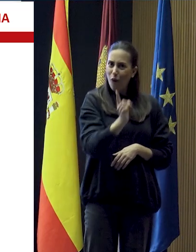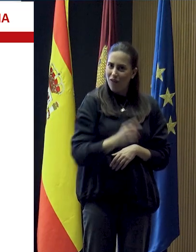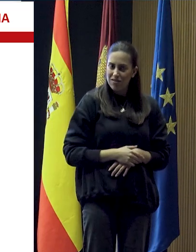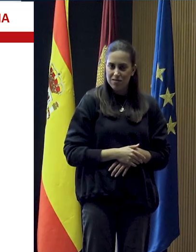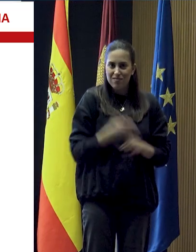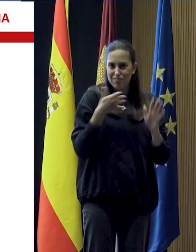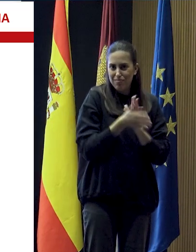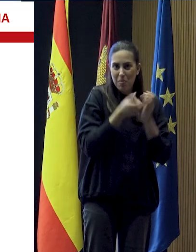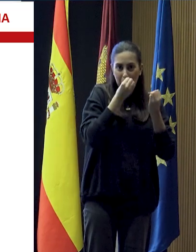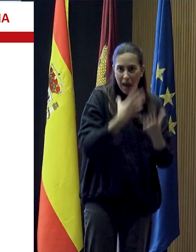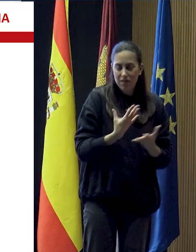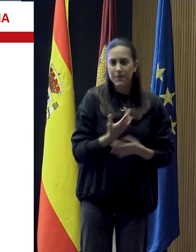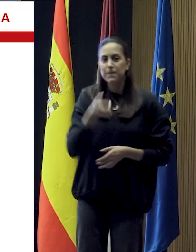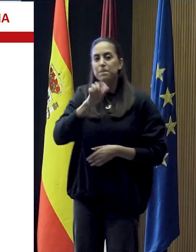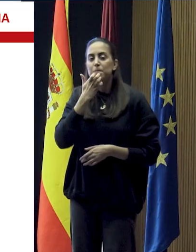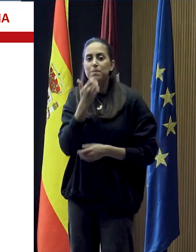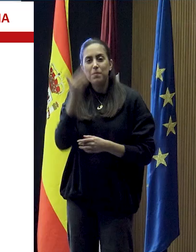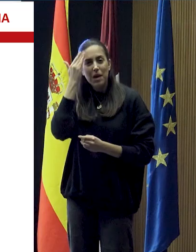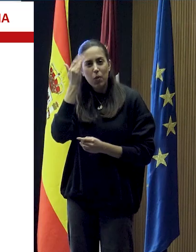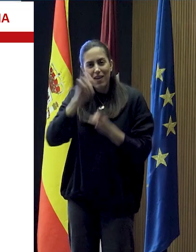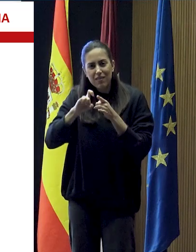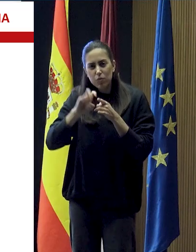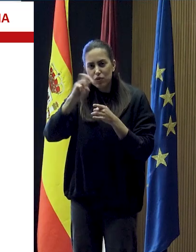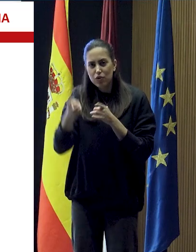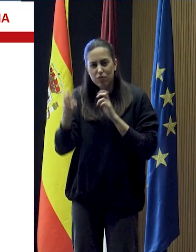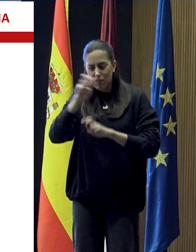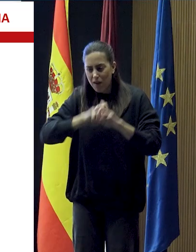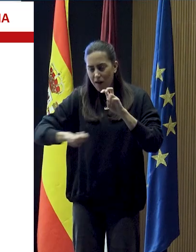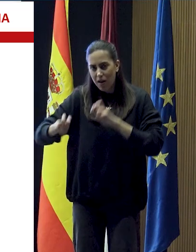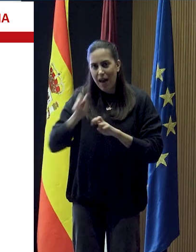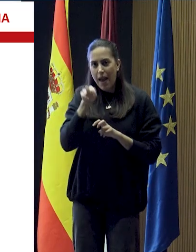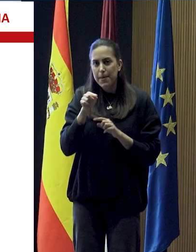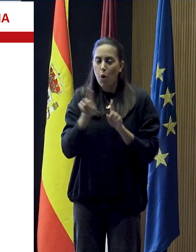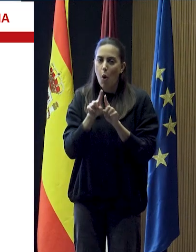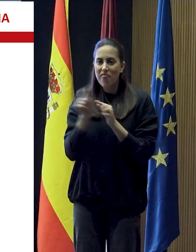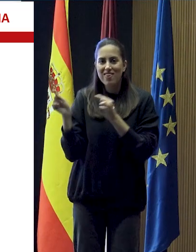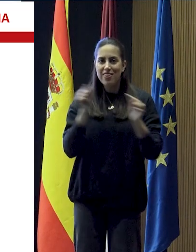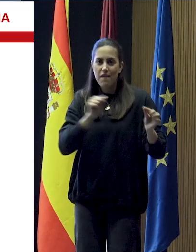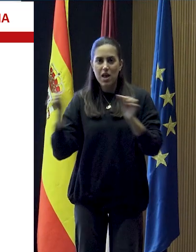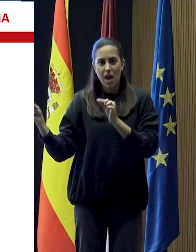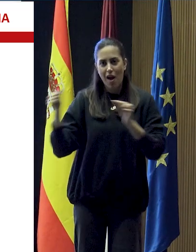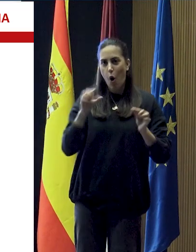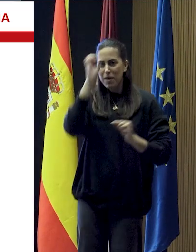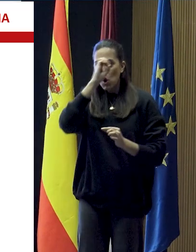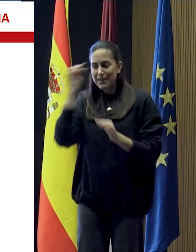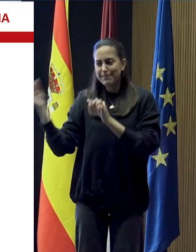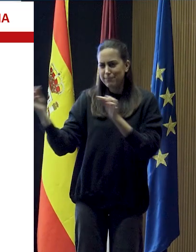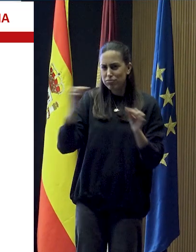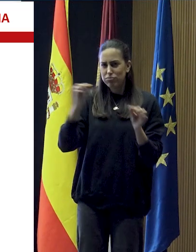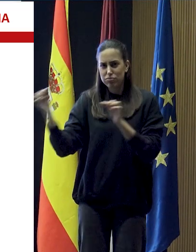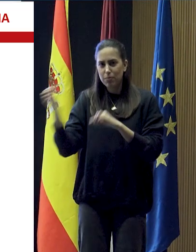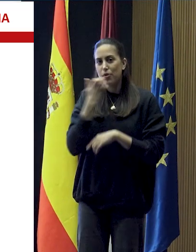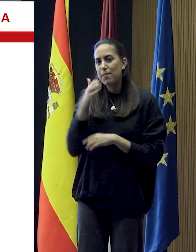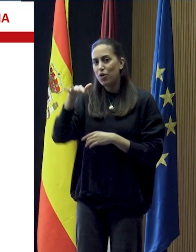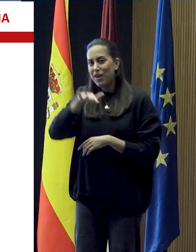a buscar los otros tipos de memoria de los que hemos hablado, entonces ya empiezan las discusiones. Ya empiezan a intervenir regiones